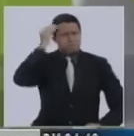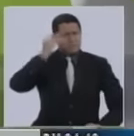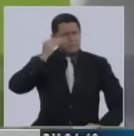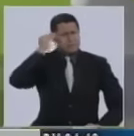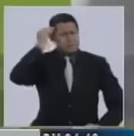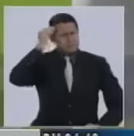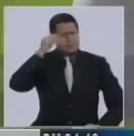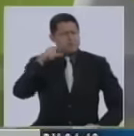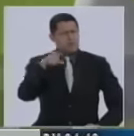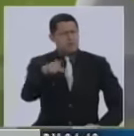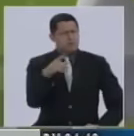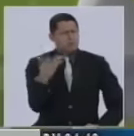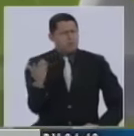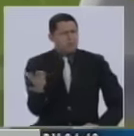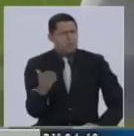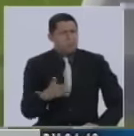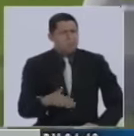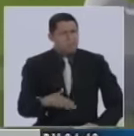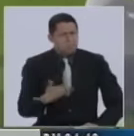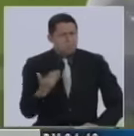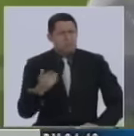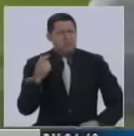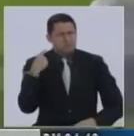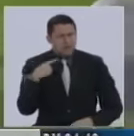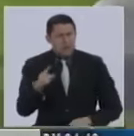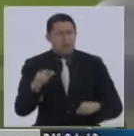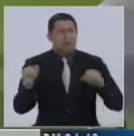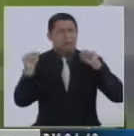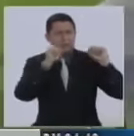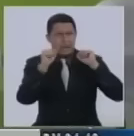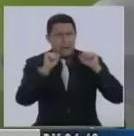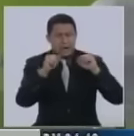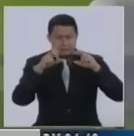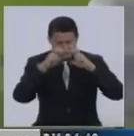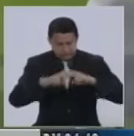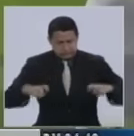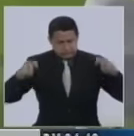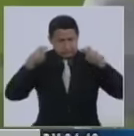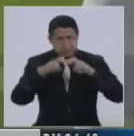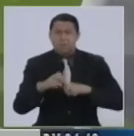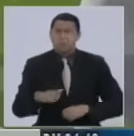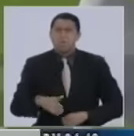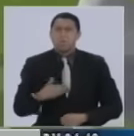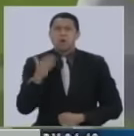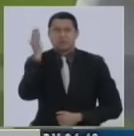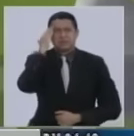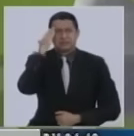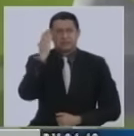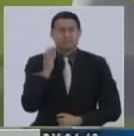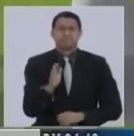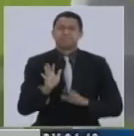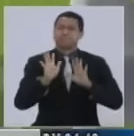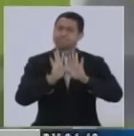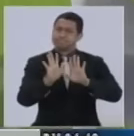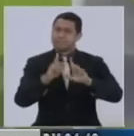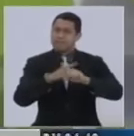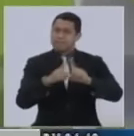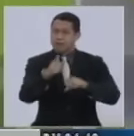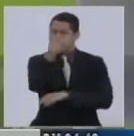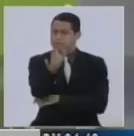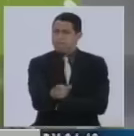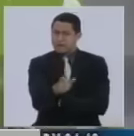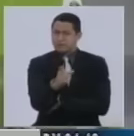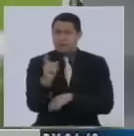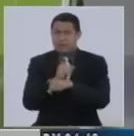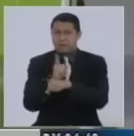y considere esa posibilidad de diagnóstica y en base a eso haga los estudios que permiten llevar a un diagnóstico sin embargo el paciente va